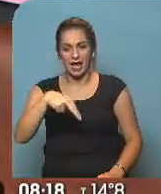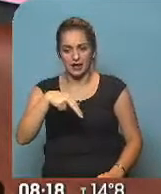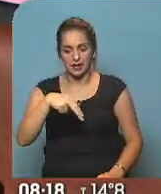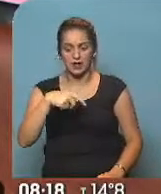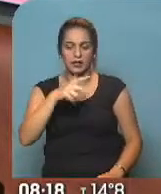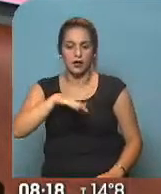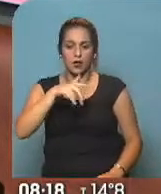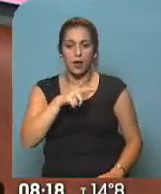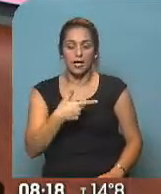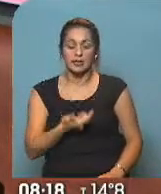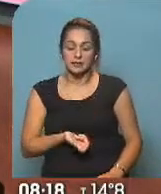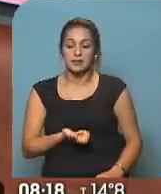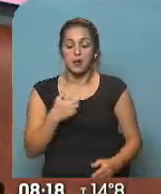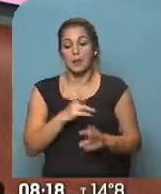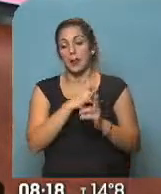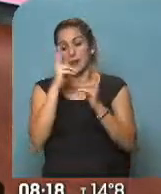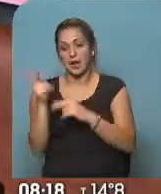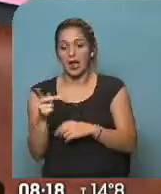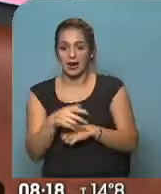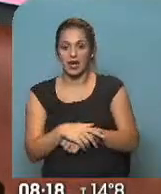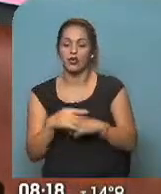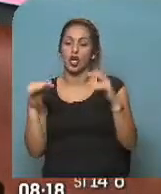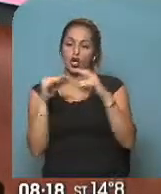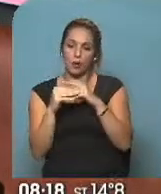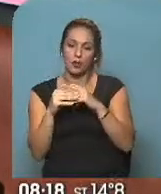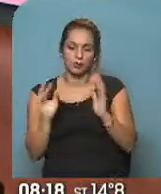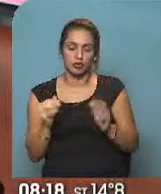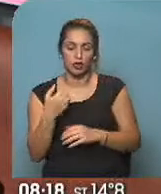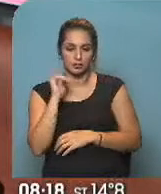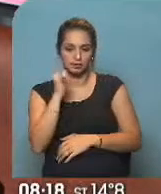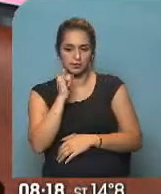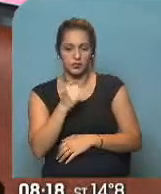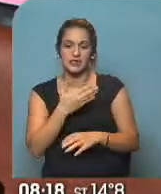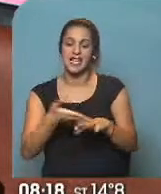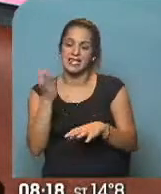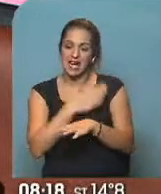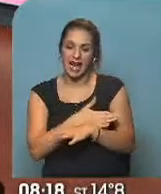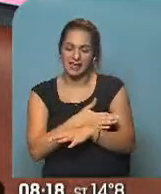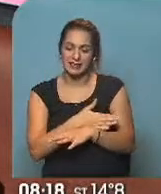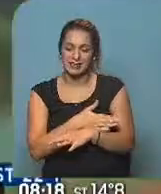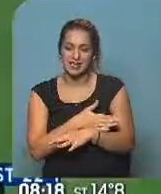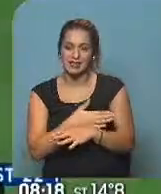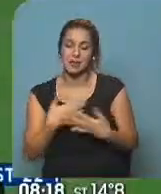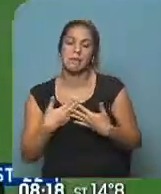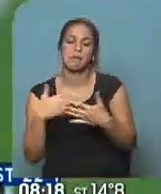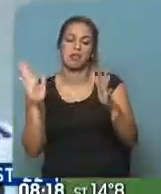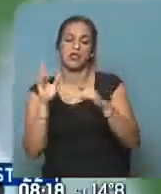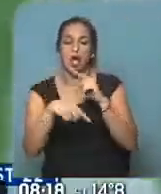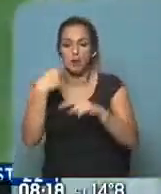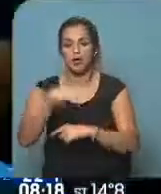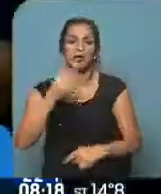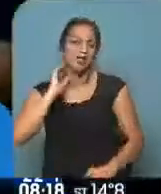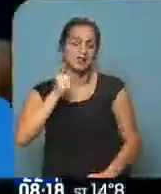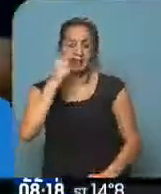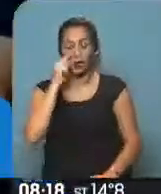situación no le cayó muy bien a San Paolo, pero cumplirá con ese compromiso fundamentalmente antes de lo que será el debut el próximo 16 de